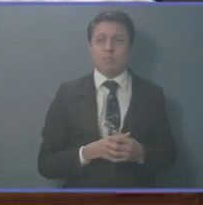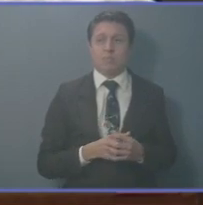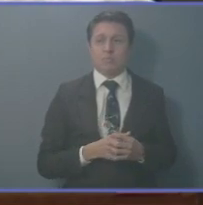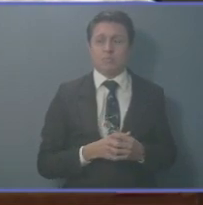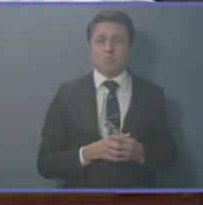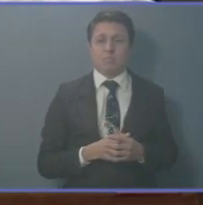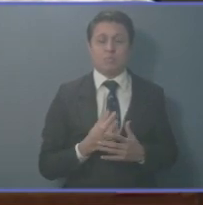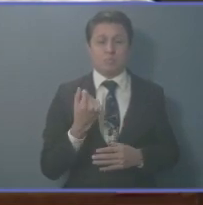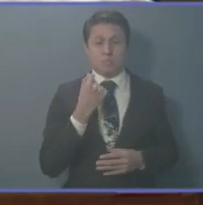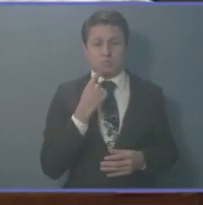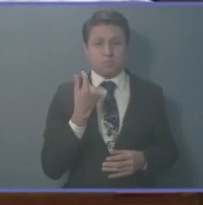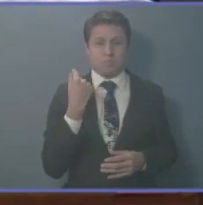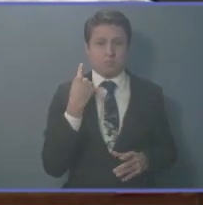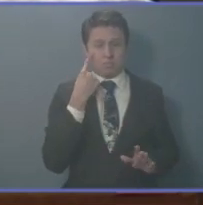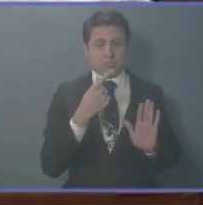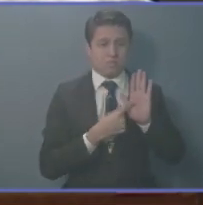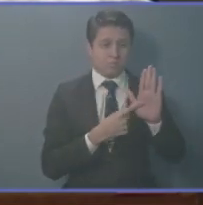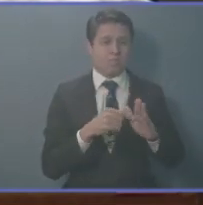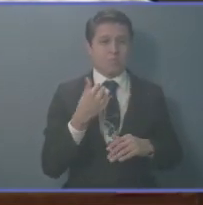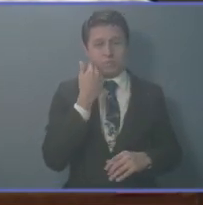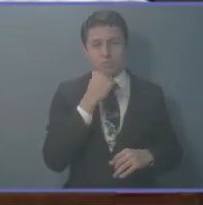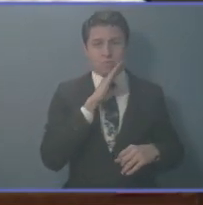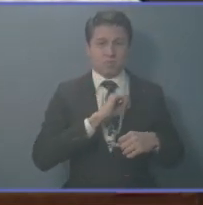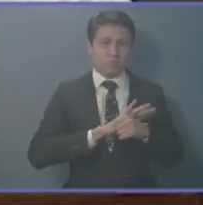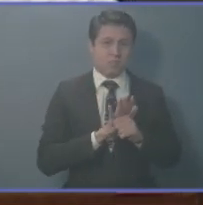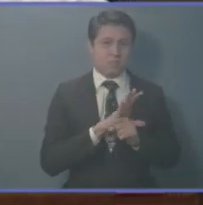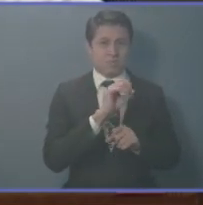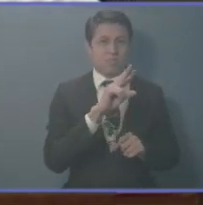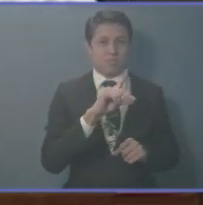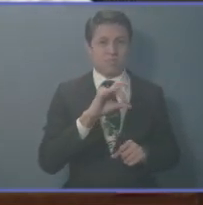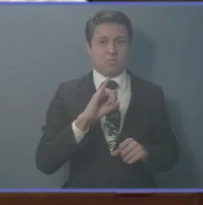personas que presentan síntomas de COVID-19 debe cumplir las siguientes